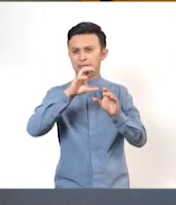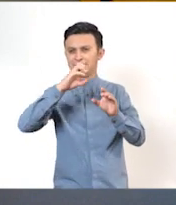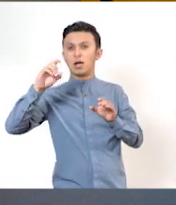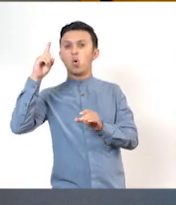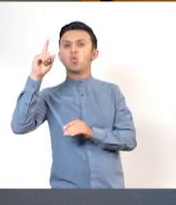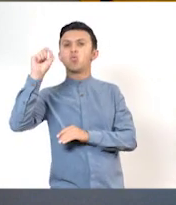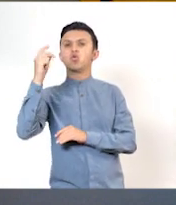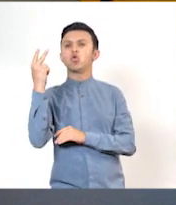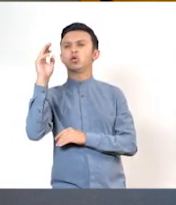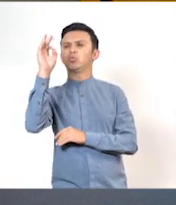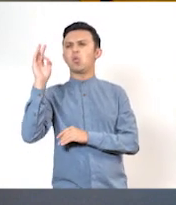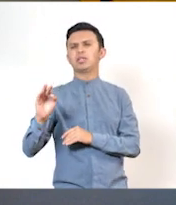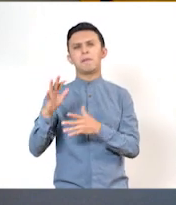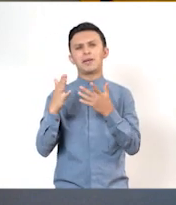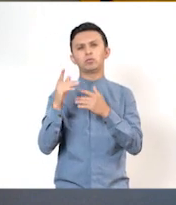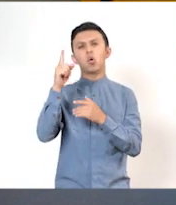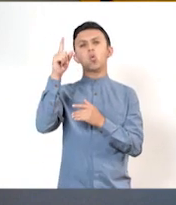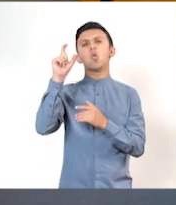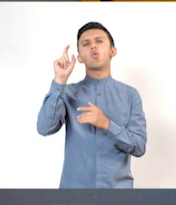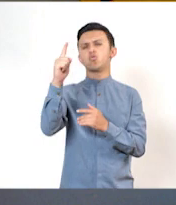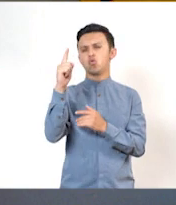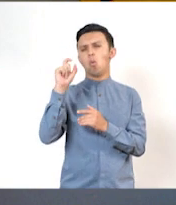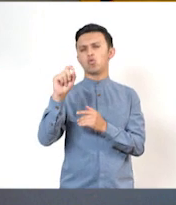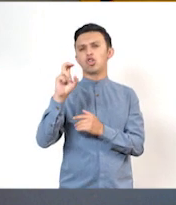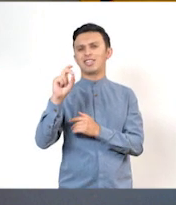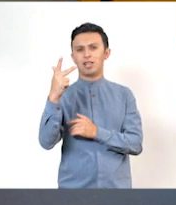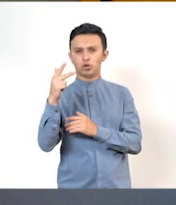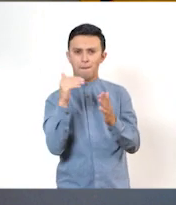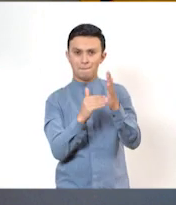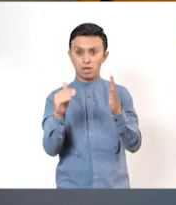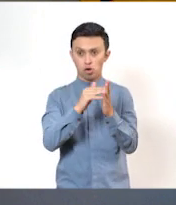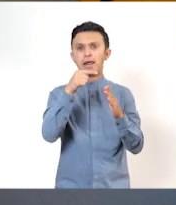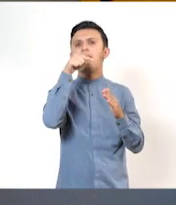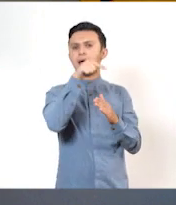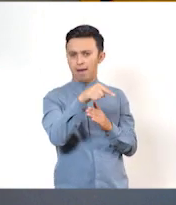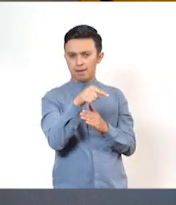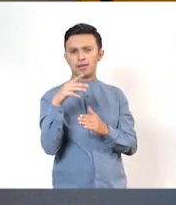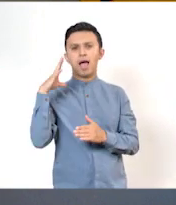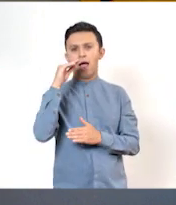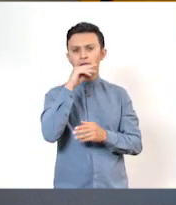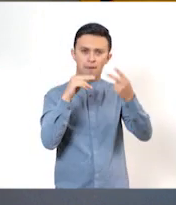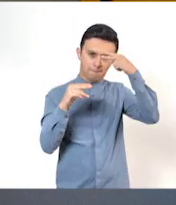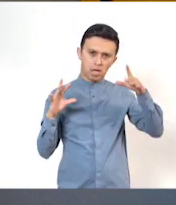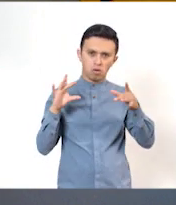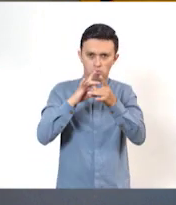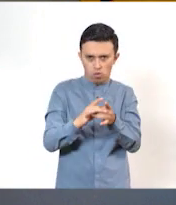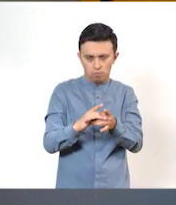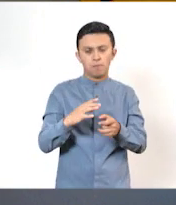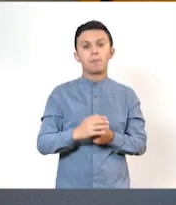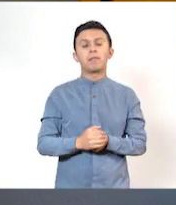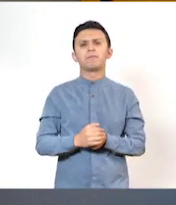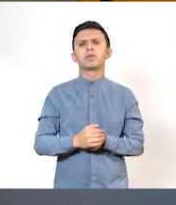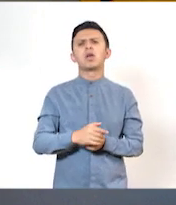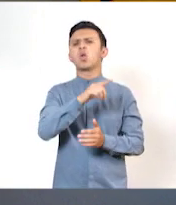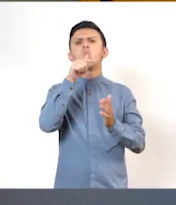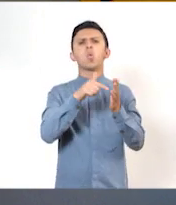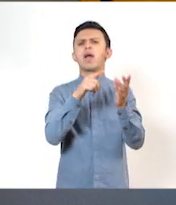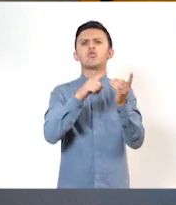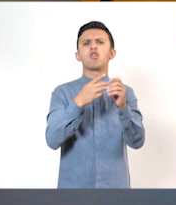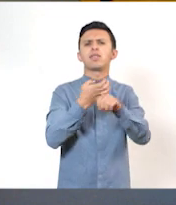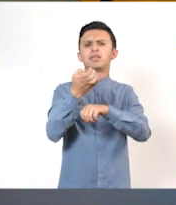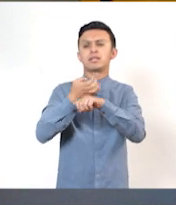decir, aproximadamente 1.38 millones de personas, se identifican afromexicanos. ¿Y en qué estados se